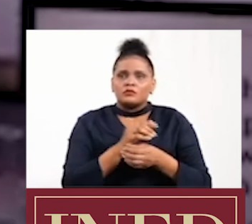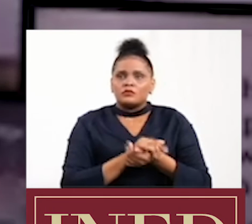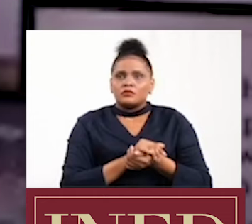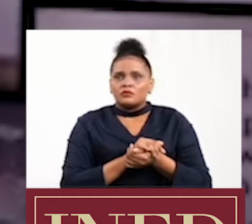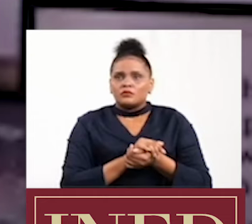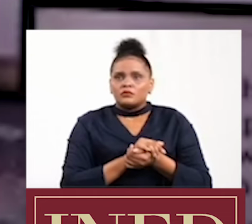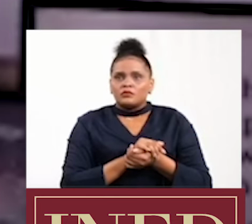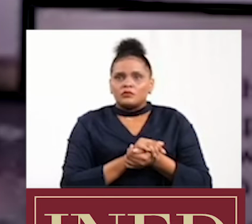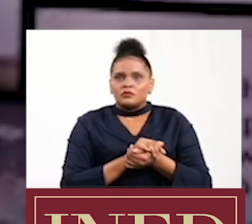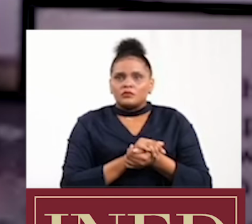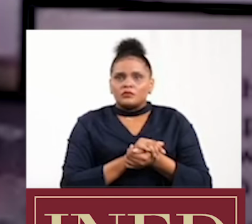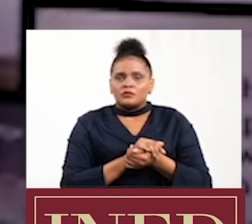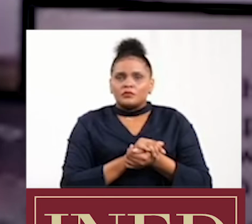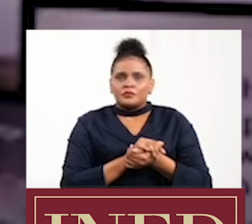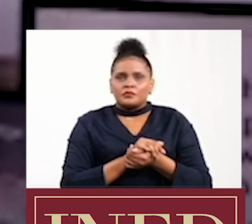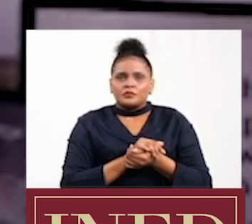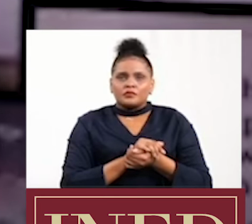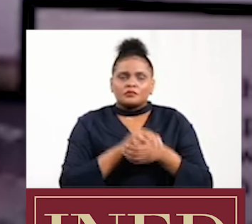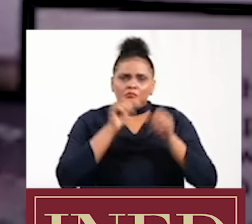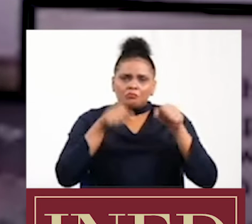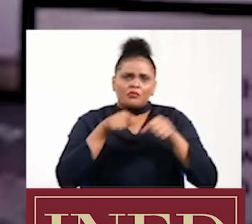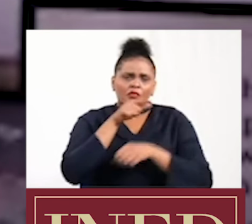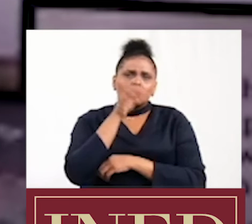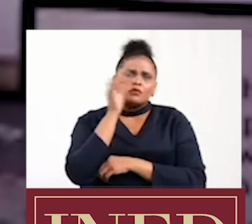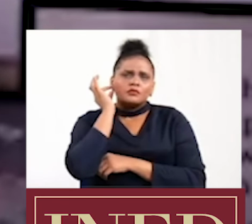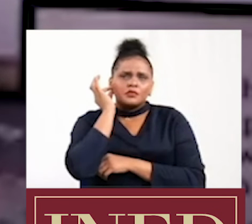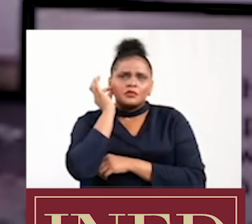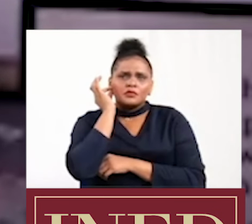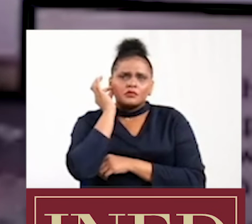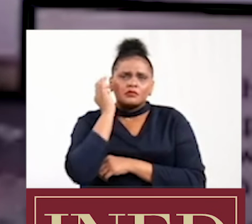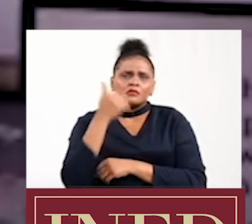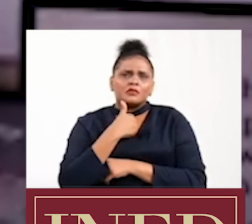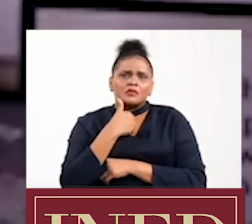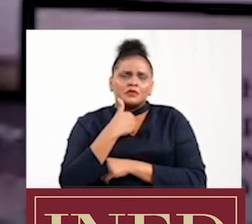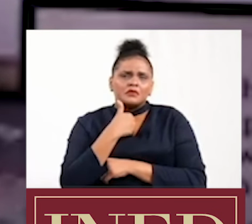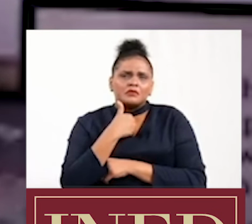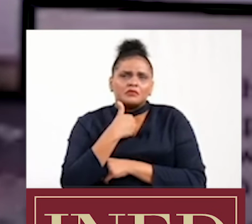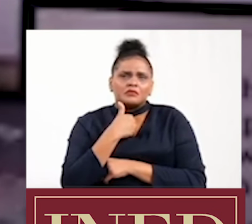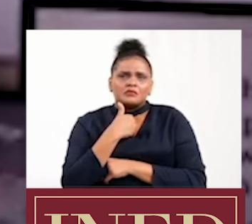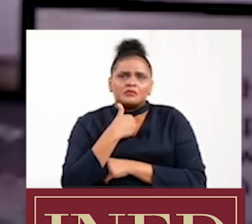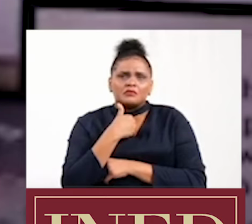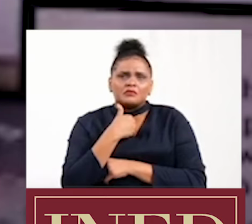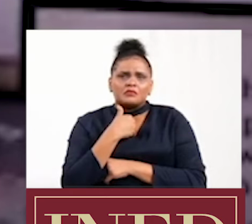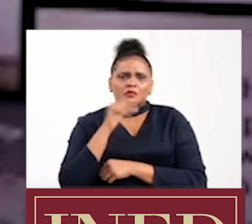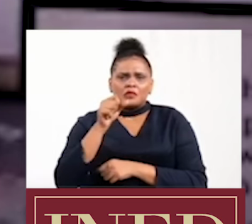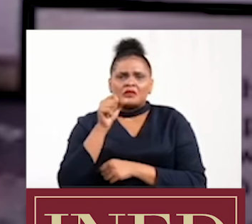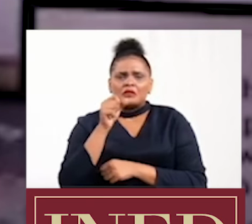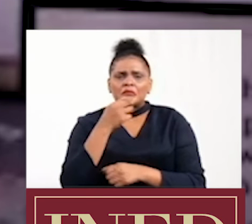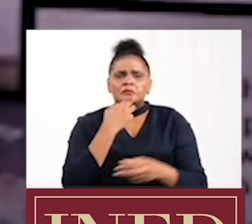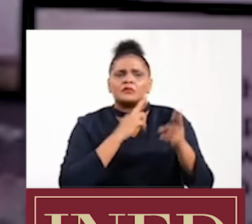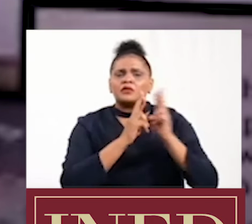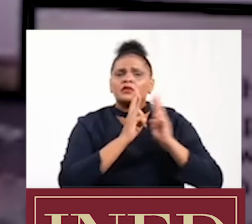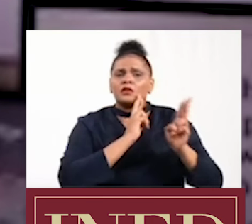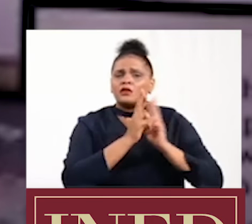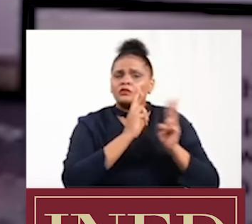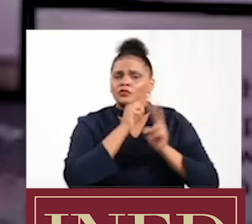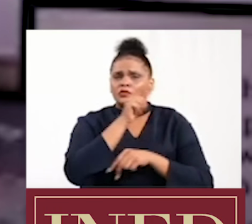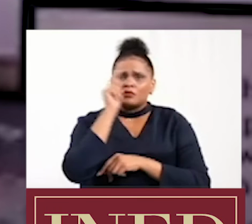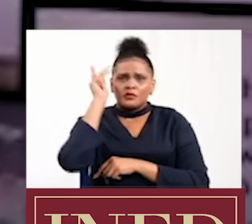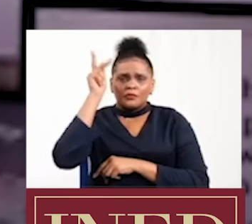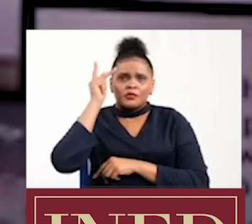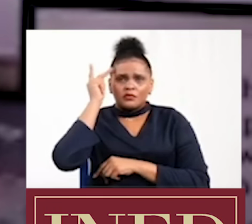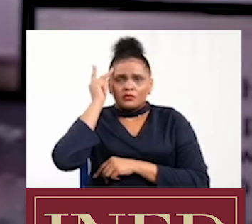yo yo yo diría que las mujeres si tienen inclinaciones políticas pero muchas